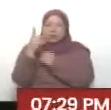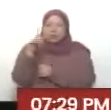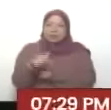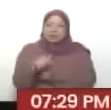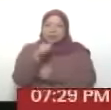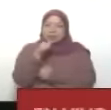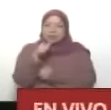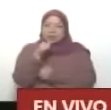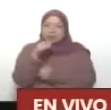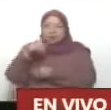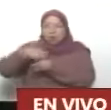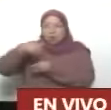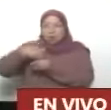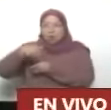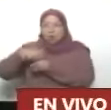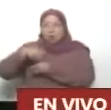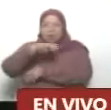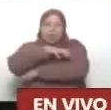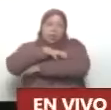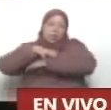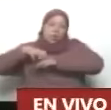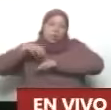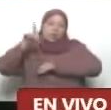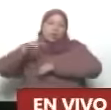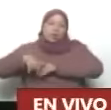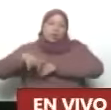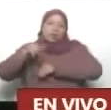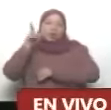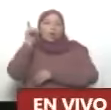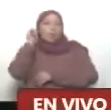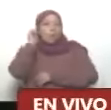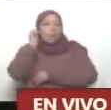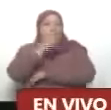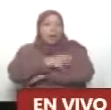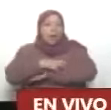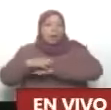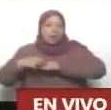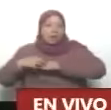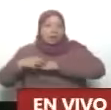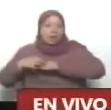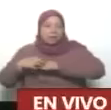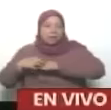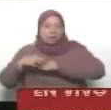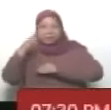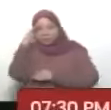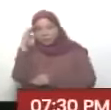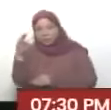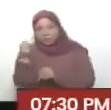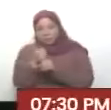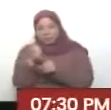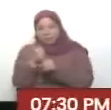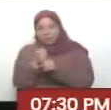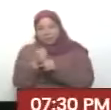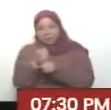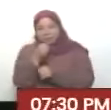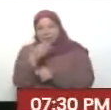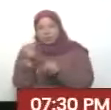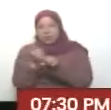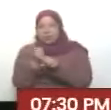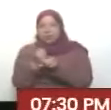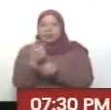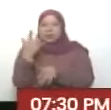Es que hoy va a votar hasta el gato, hasta la gata. Hasta la gata va a votar. Aquí está Bella. Saluda, saluda Bella. Una buena colada.